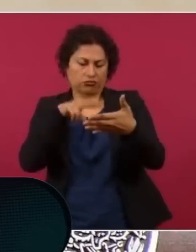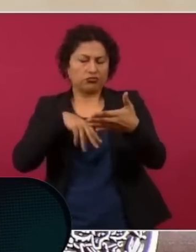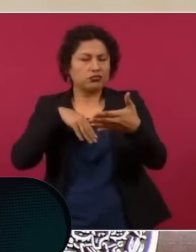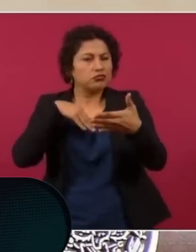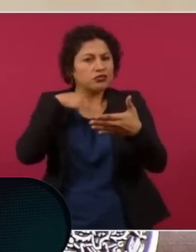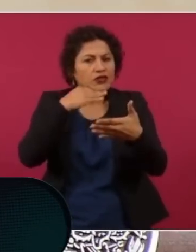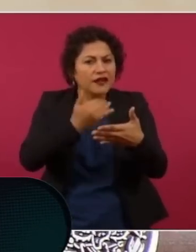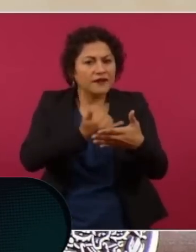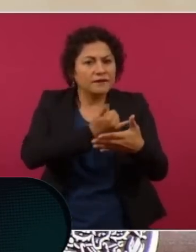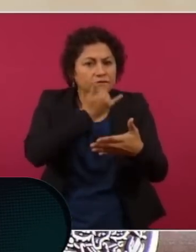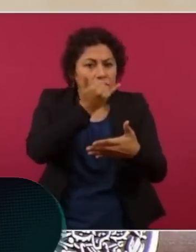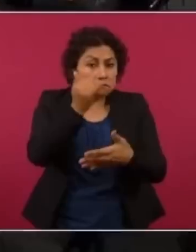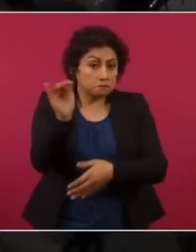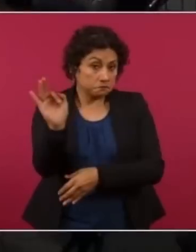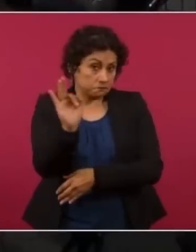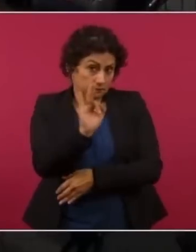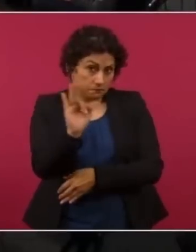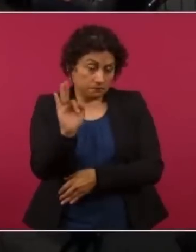pero